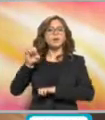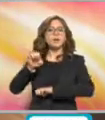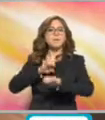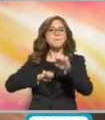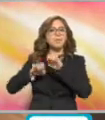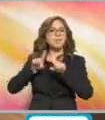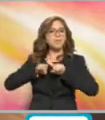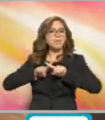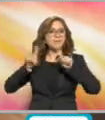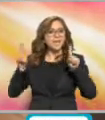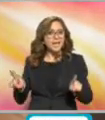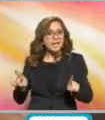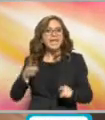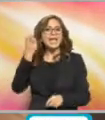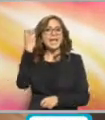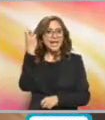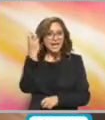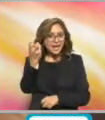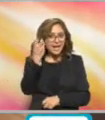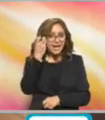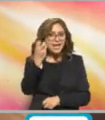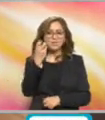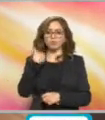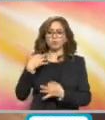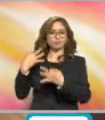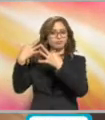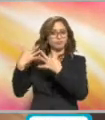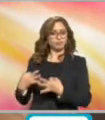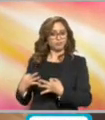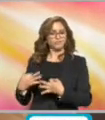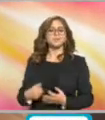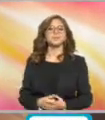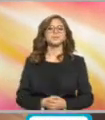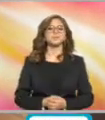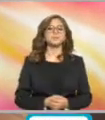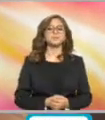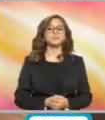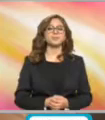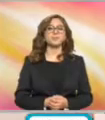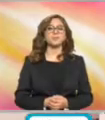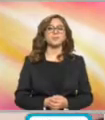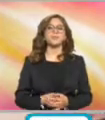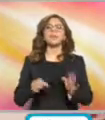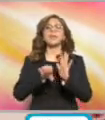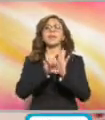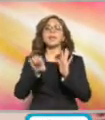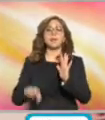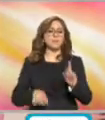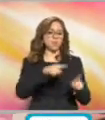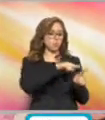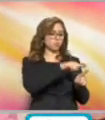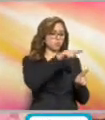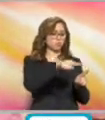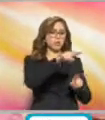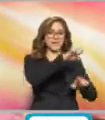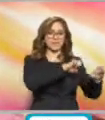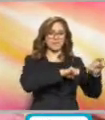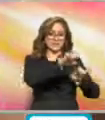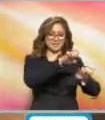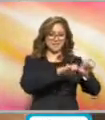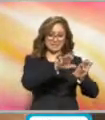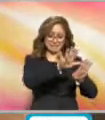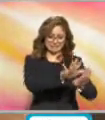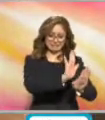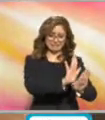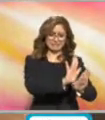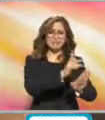de las personas como algo exclusivo, ¿no? Claro. Ahora, Es como mejorar lo que ya está hecho, Gaby, por así decirlo, ¿no? sí, claro, es como mejorar